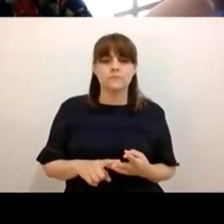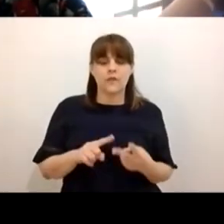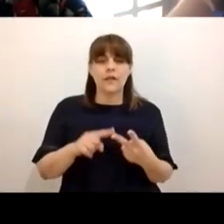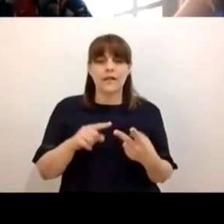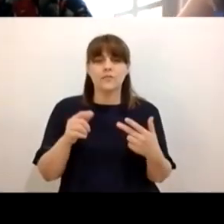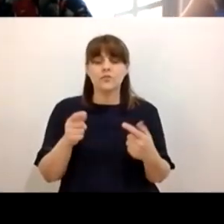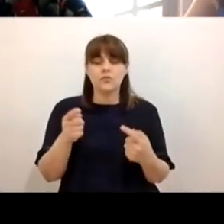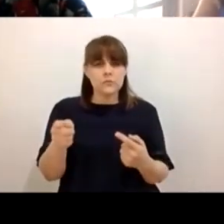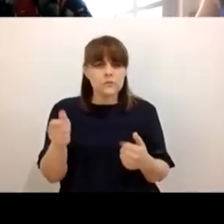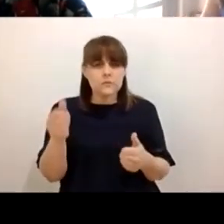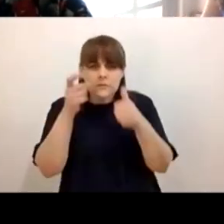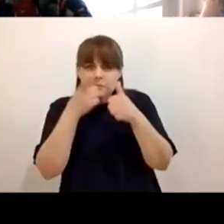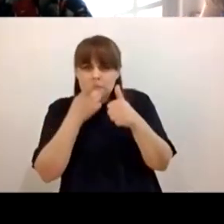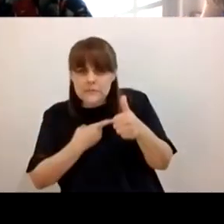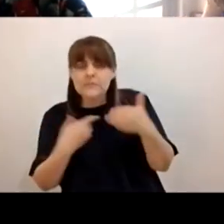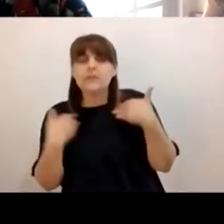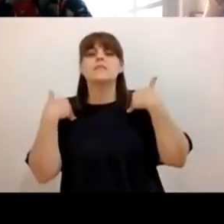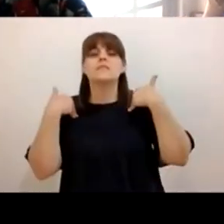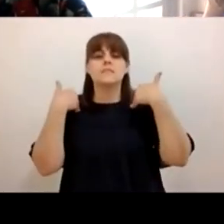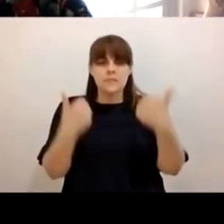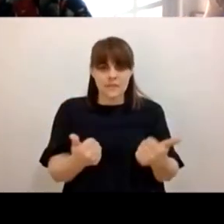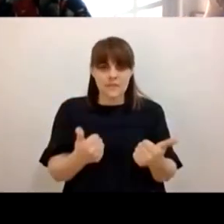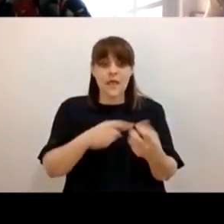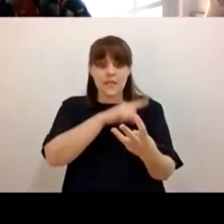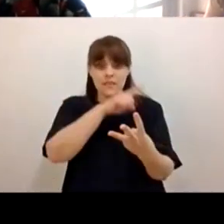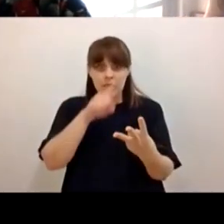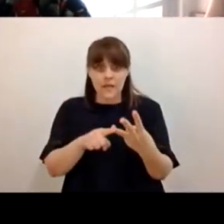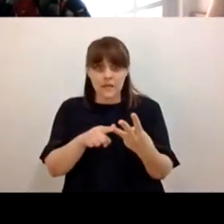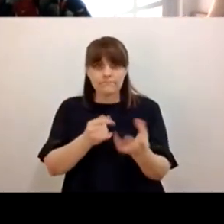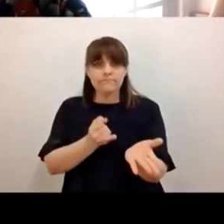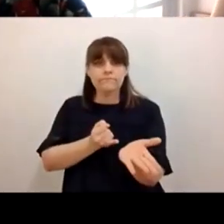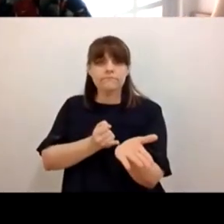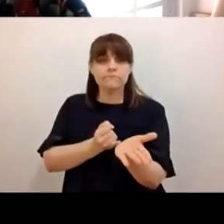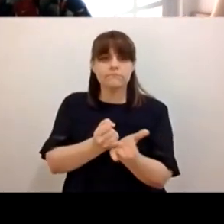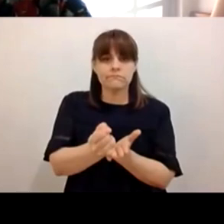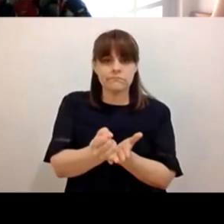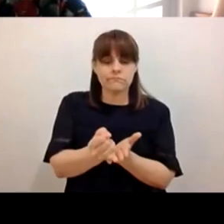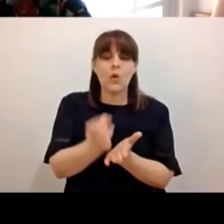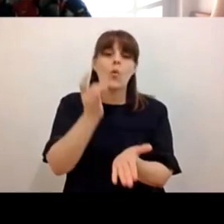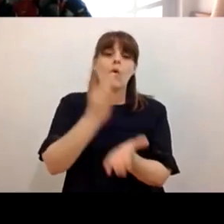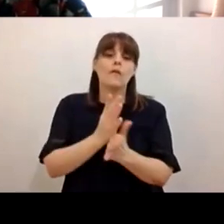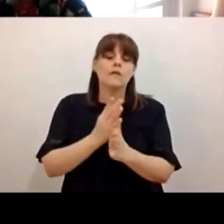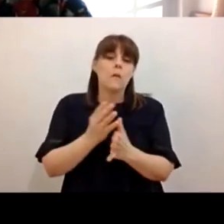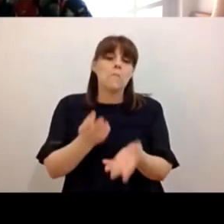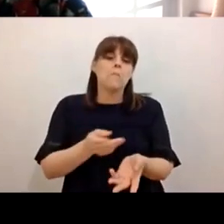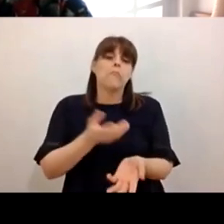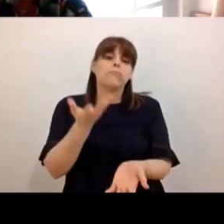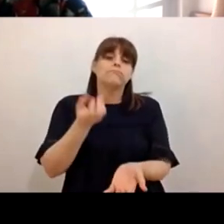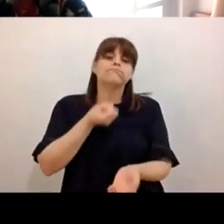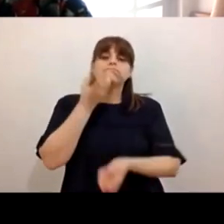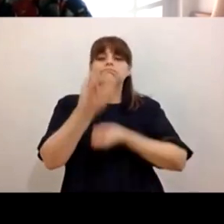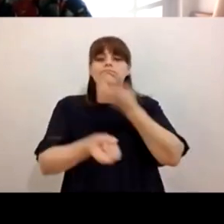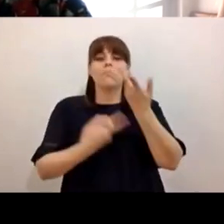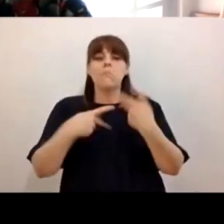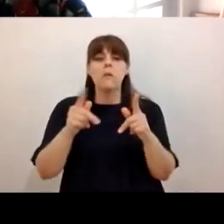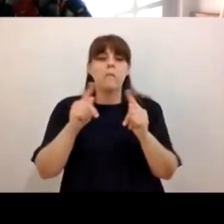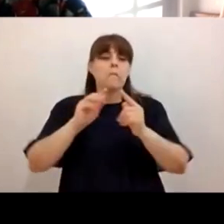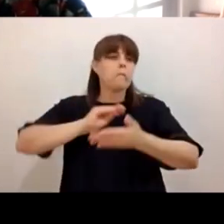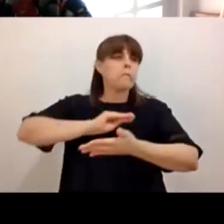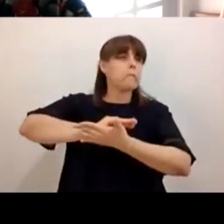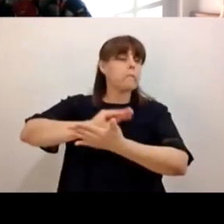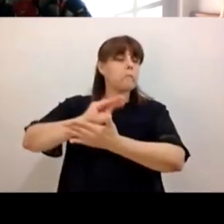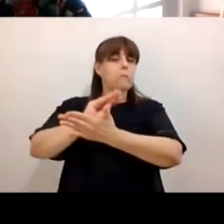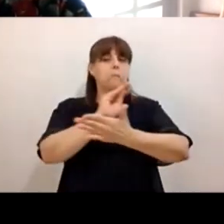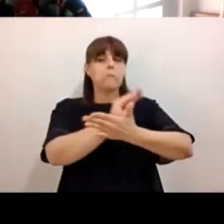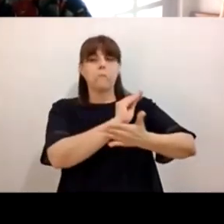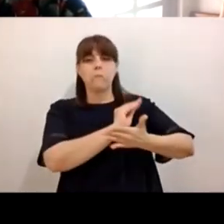y tomar decisiones porque si la cosa queda flotando en el aire dice para qué le hablo para qué compartimos para qué dialogamos